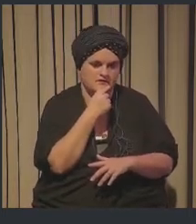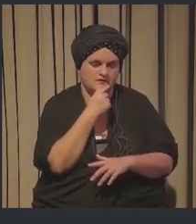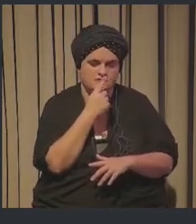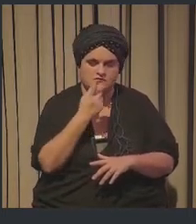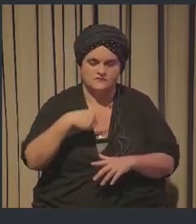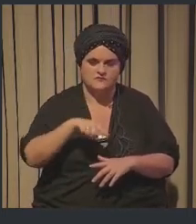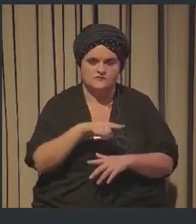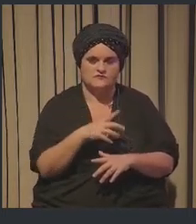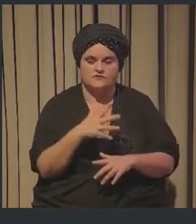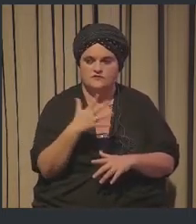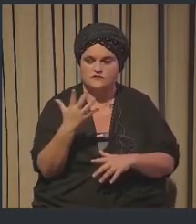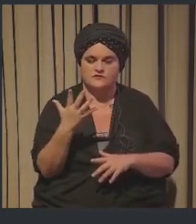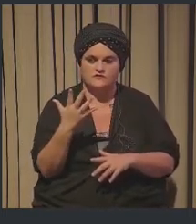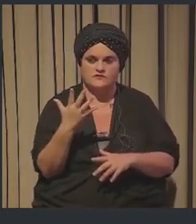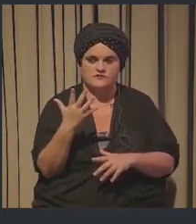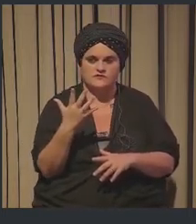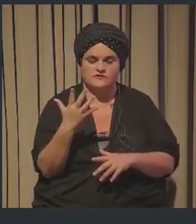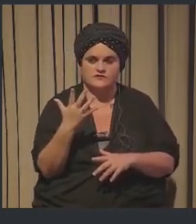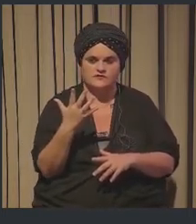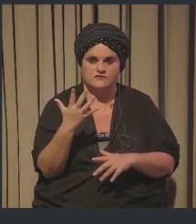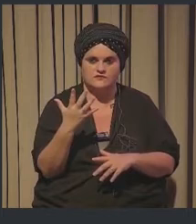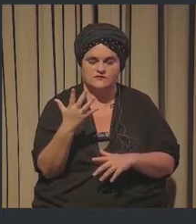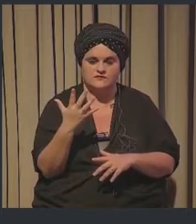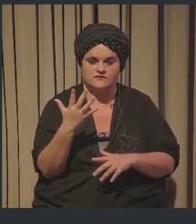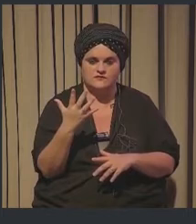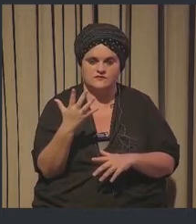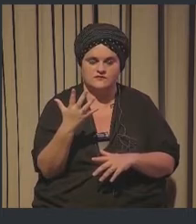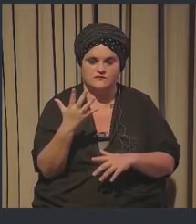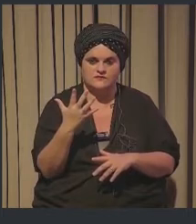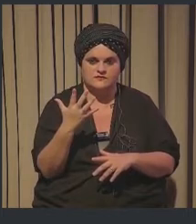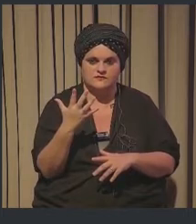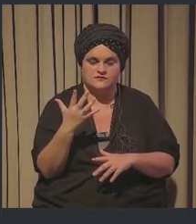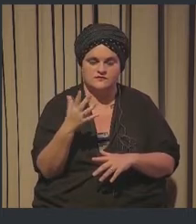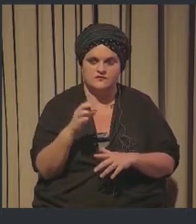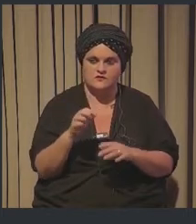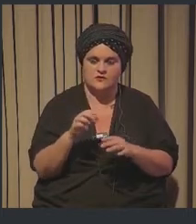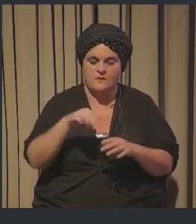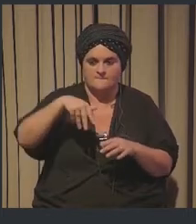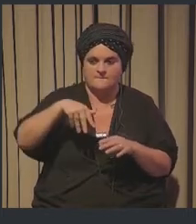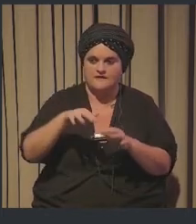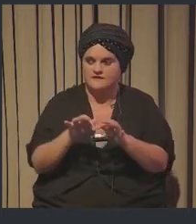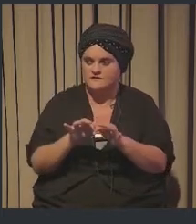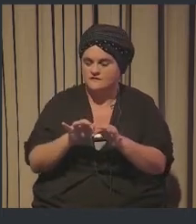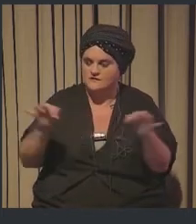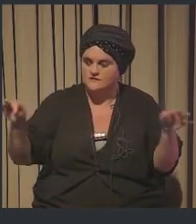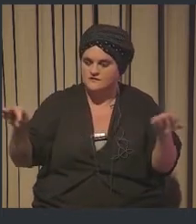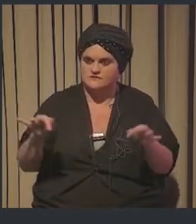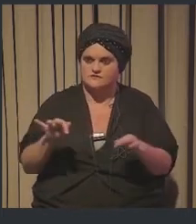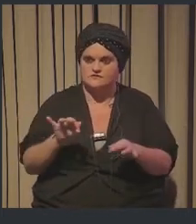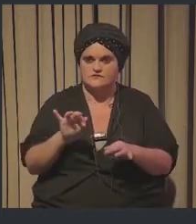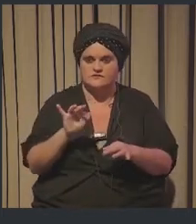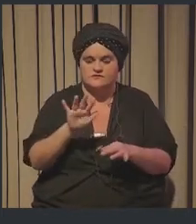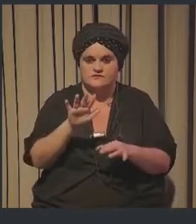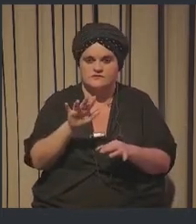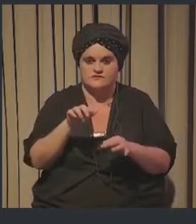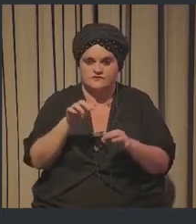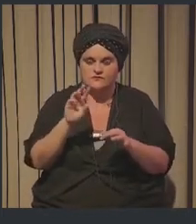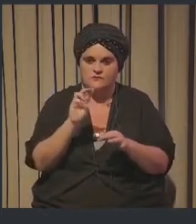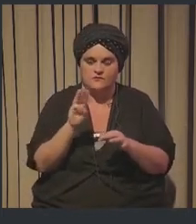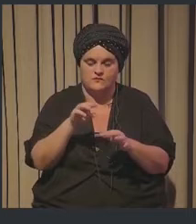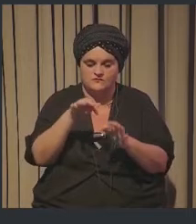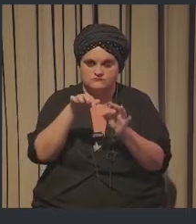5 millas de ancho y 5 pulgadas de profundidad. Como decía